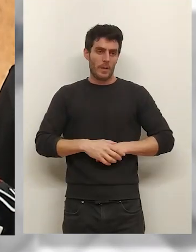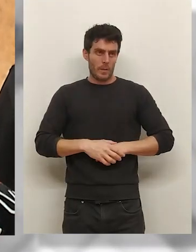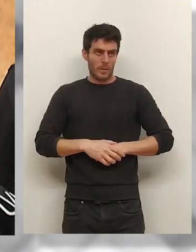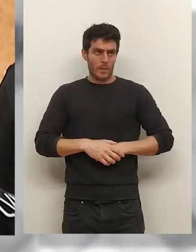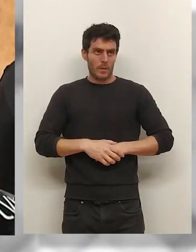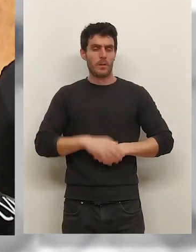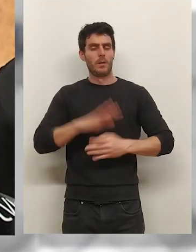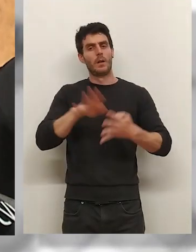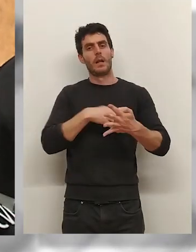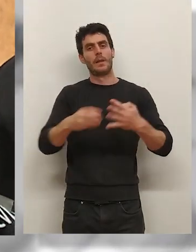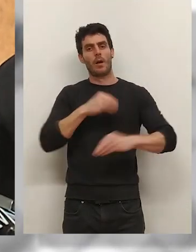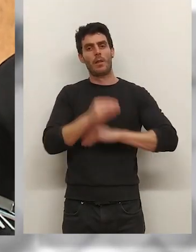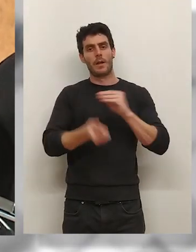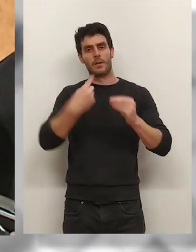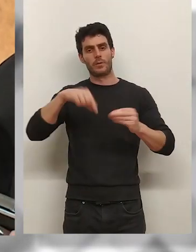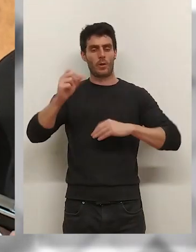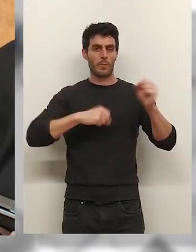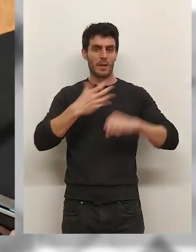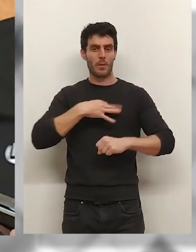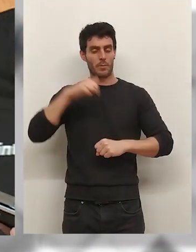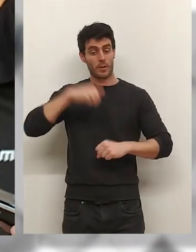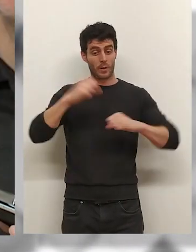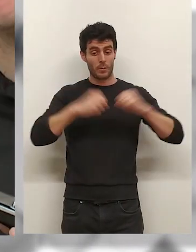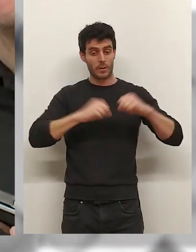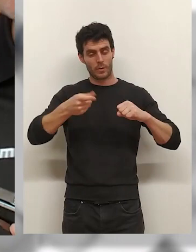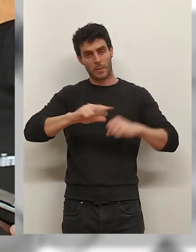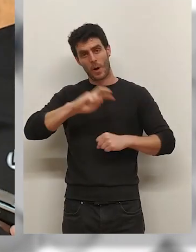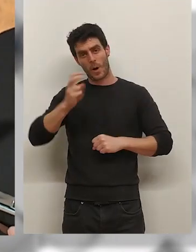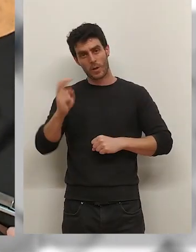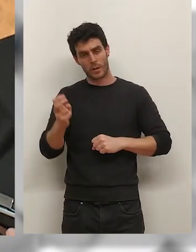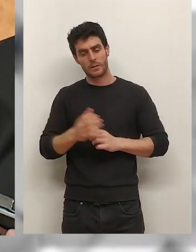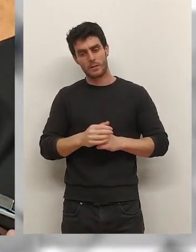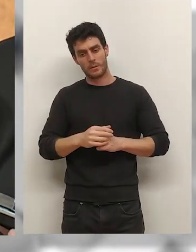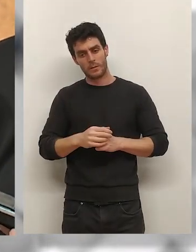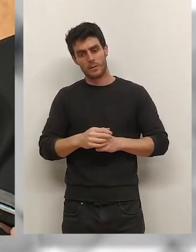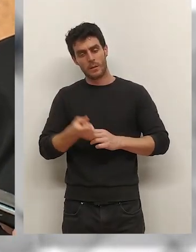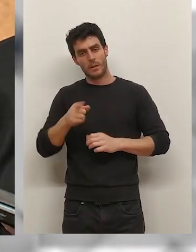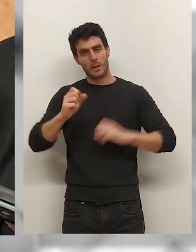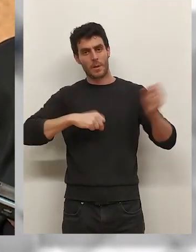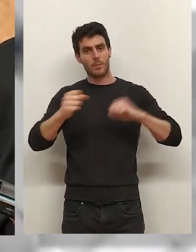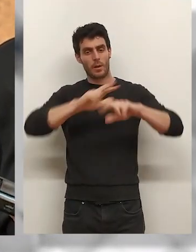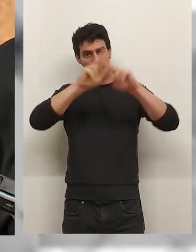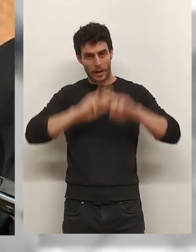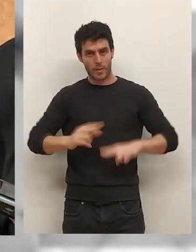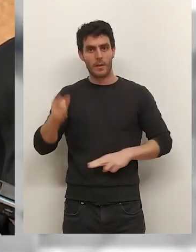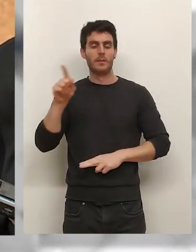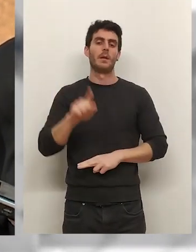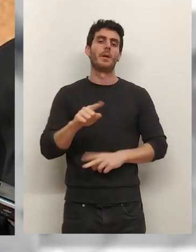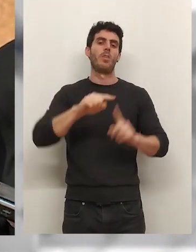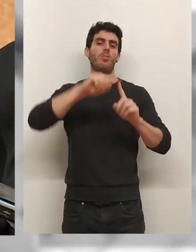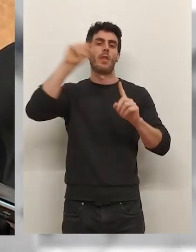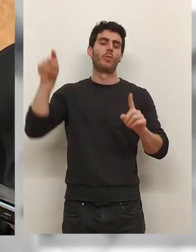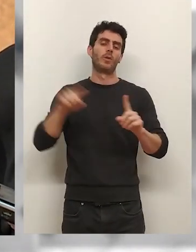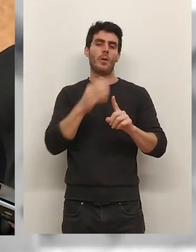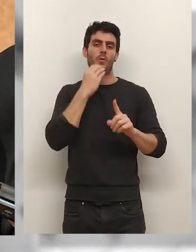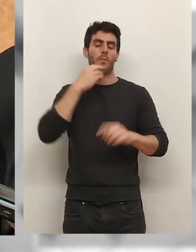hacer un calendario en el que podamos competir tanto en esta competición pues como en otras, de forma, también hay competiciones internacionales, también hay